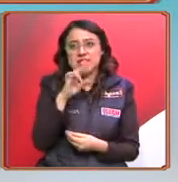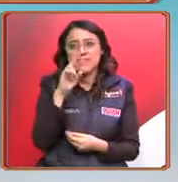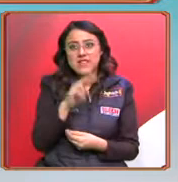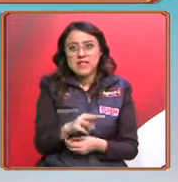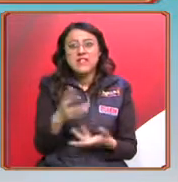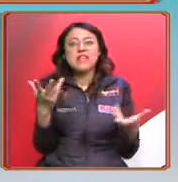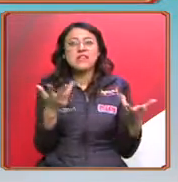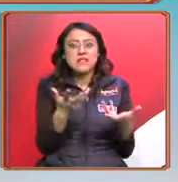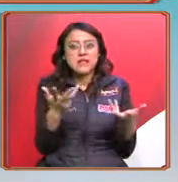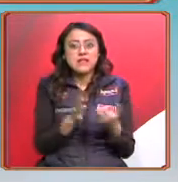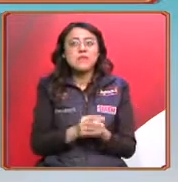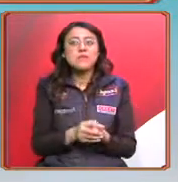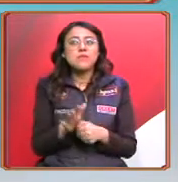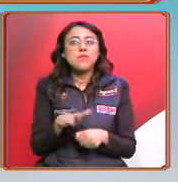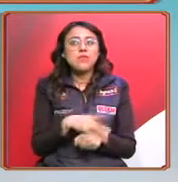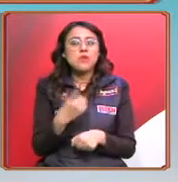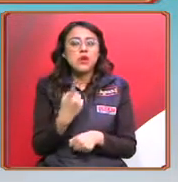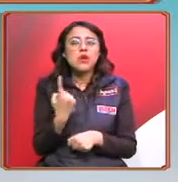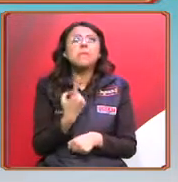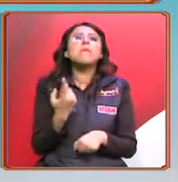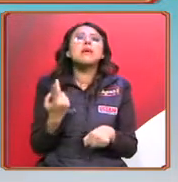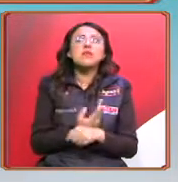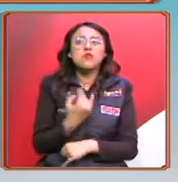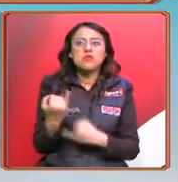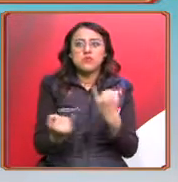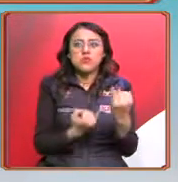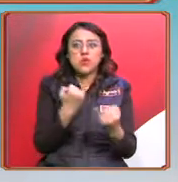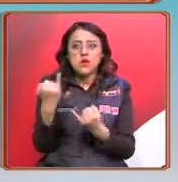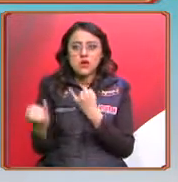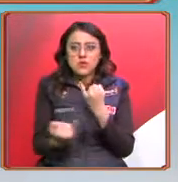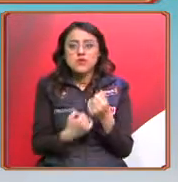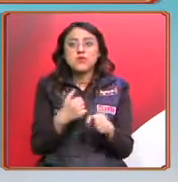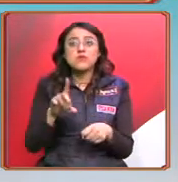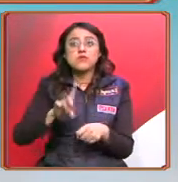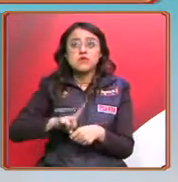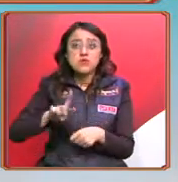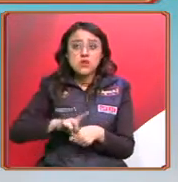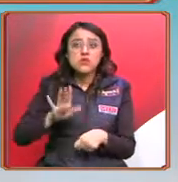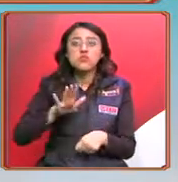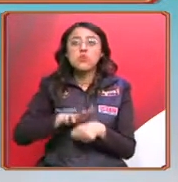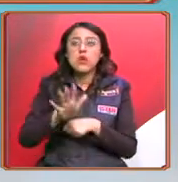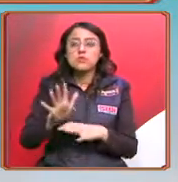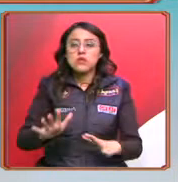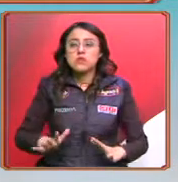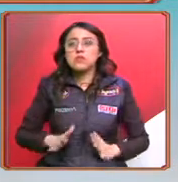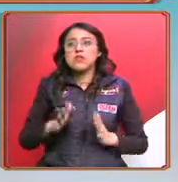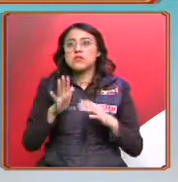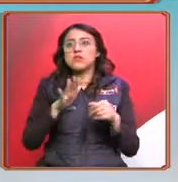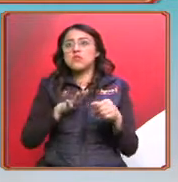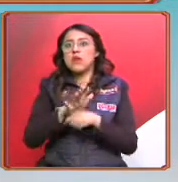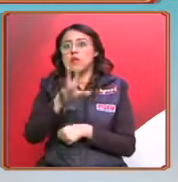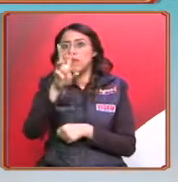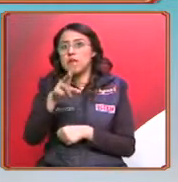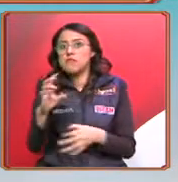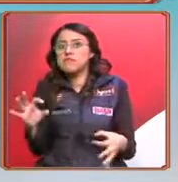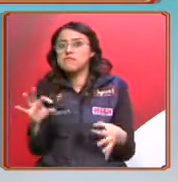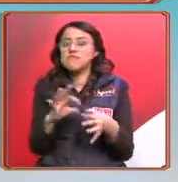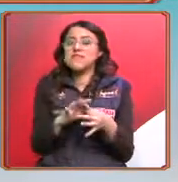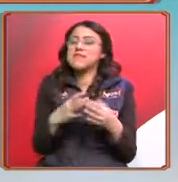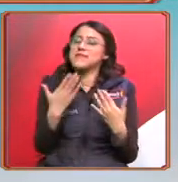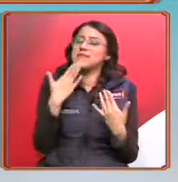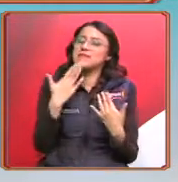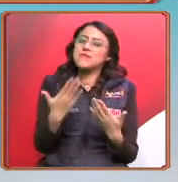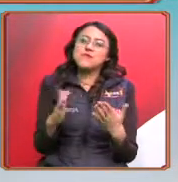estuviera presente, sobre qué ha sucedido con el juguetón en estos días, que te ha sido sorprendiendo y te ha sido sumando a la campaña. No sabes